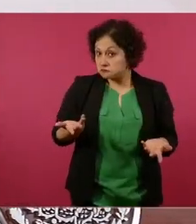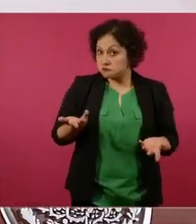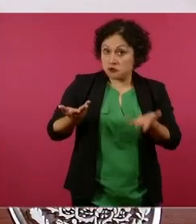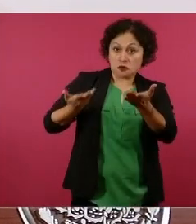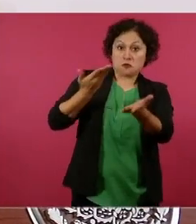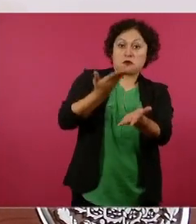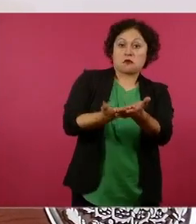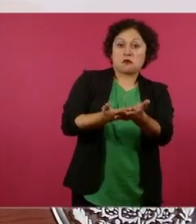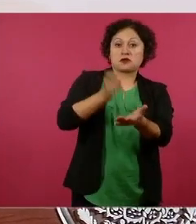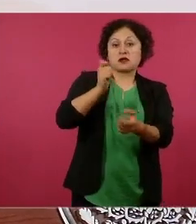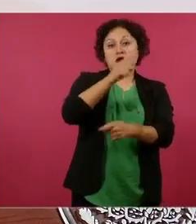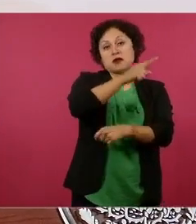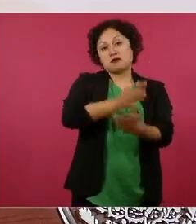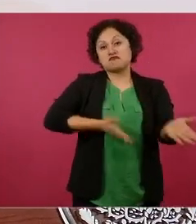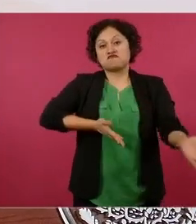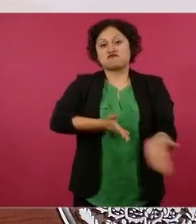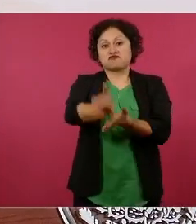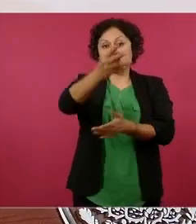intervenir en México